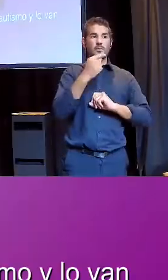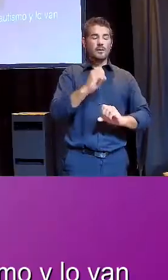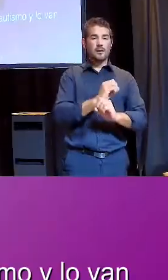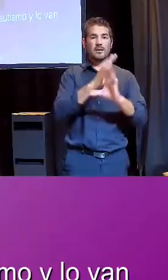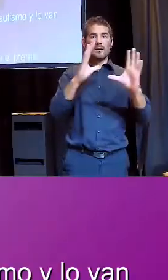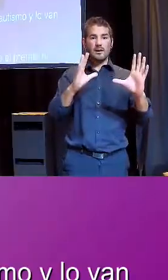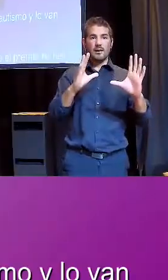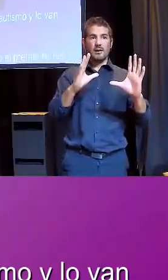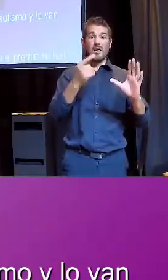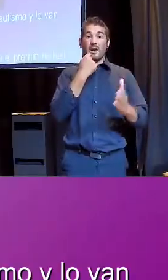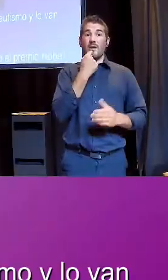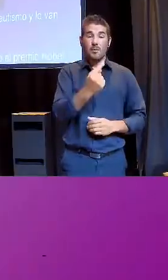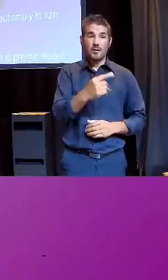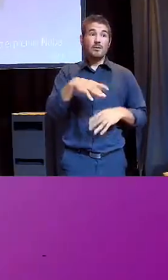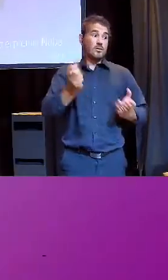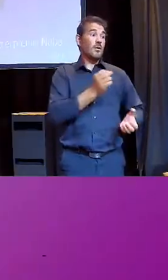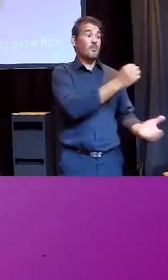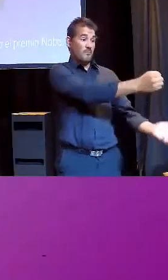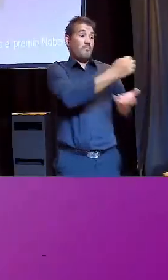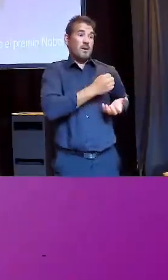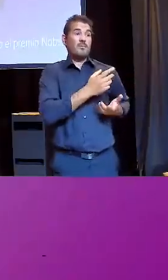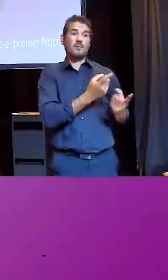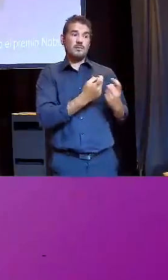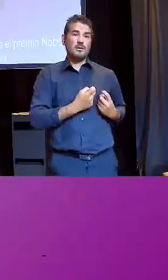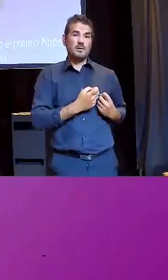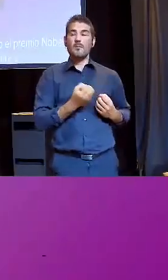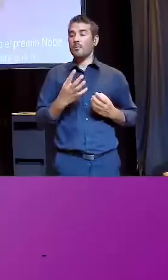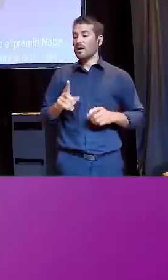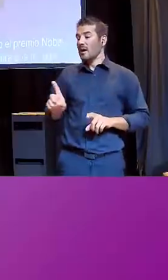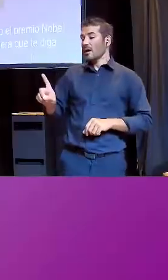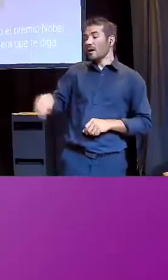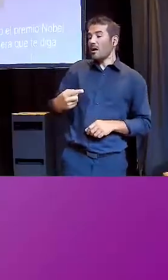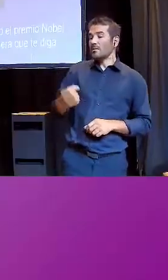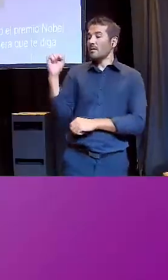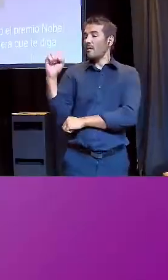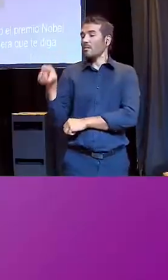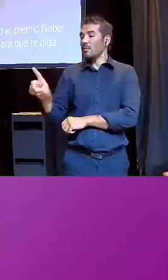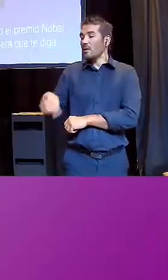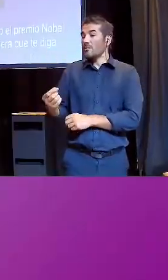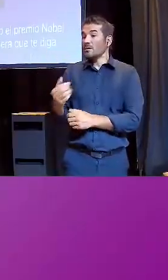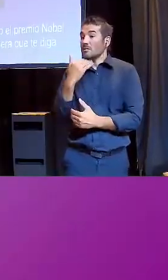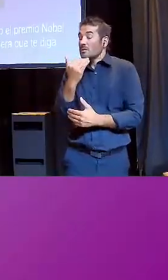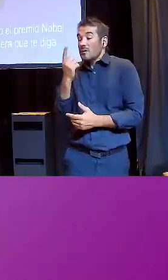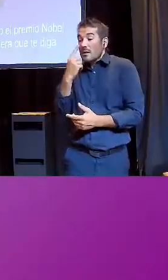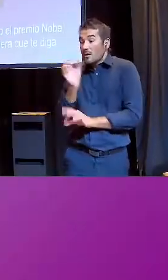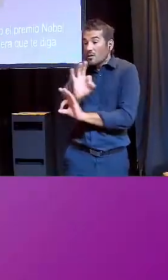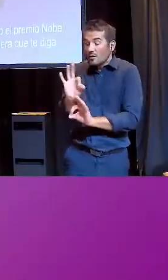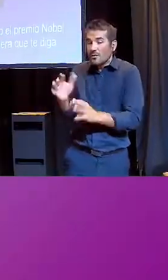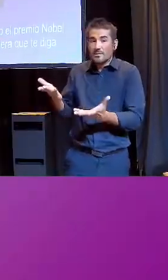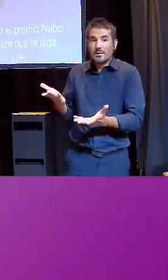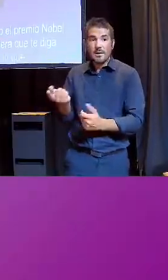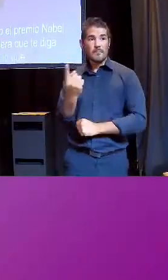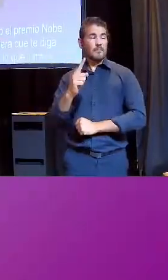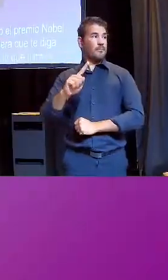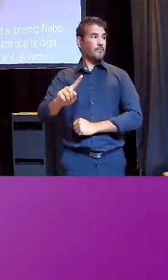premio Nobel. No se conoce la causa del autismo, cualquiera que te diga que la conoce no se conoce. En eso sí, a partir de lo que,